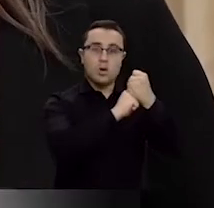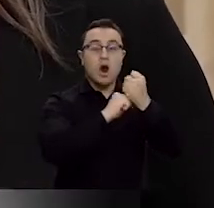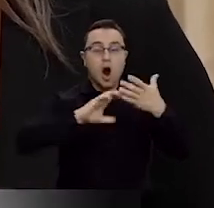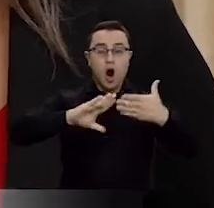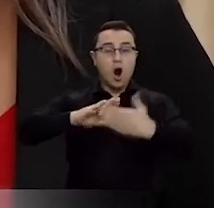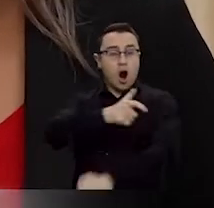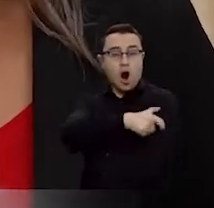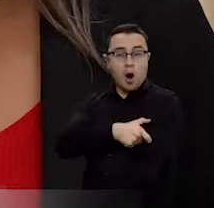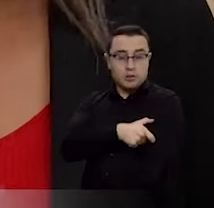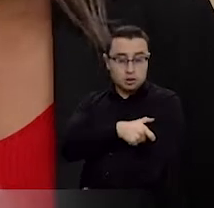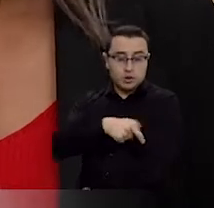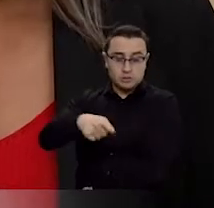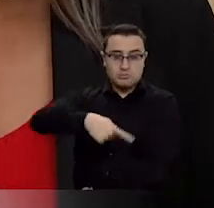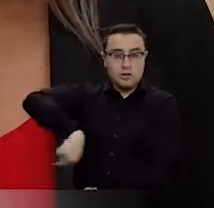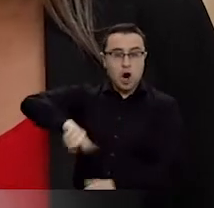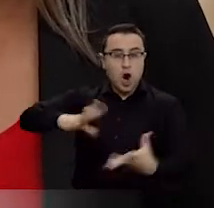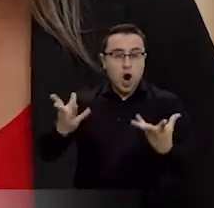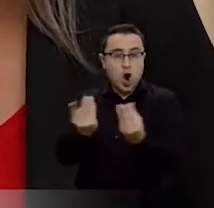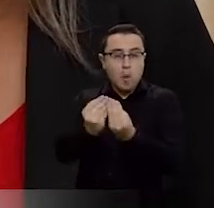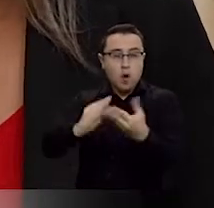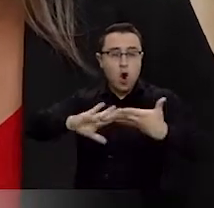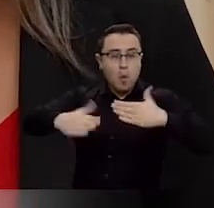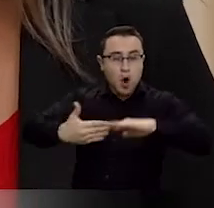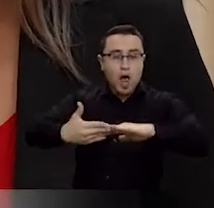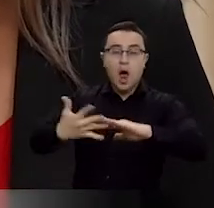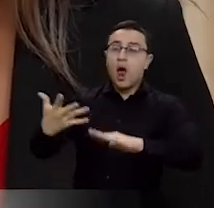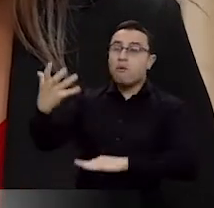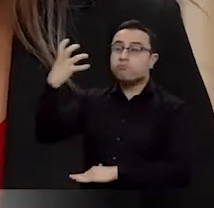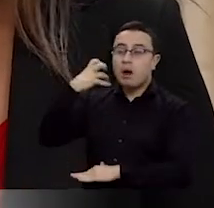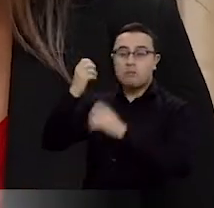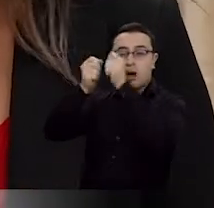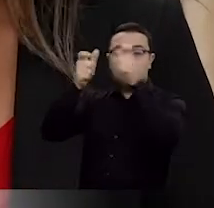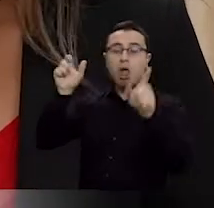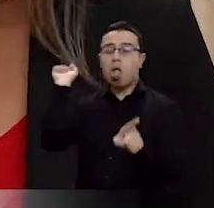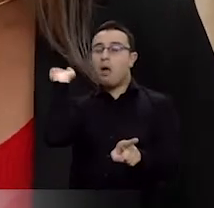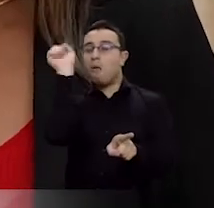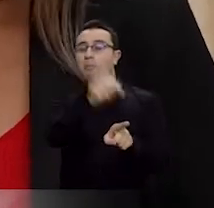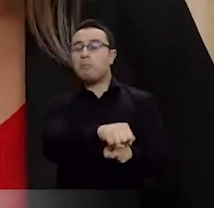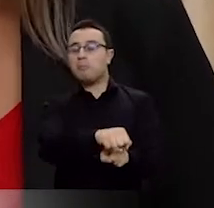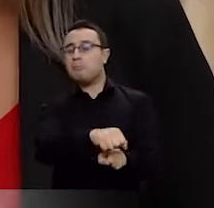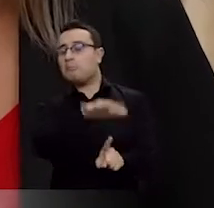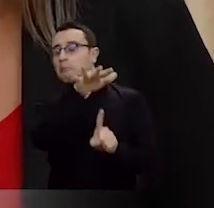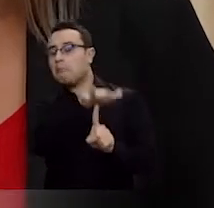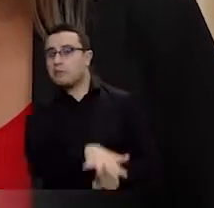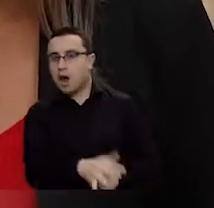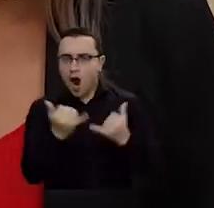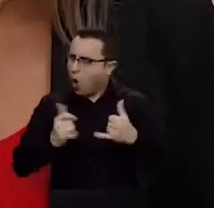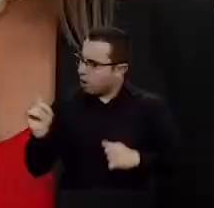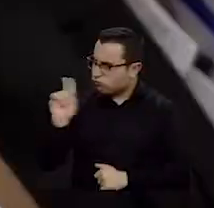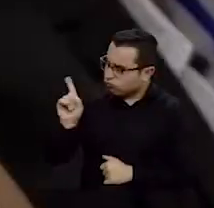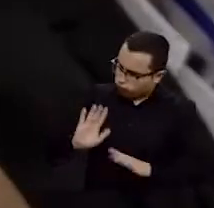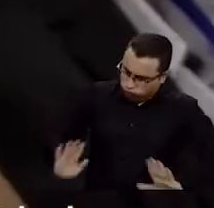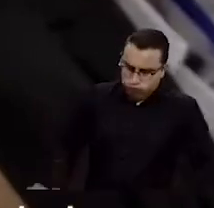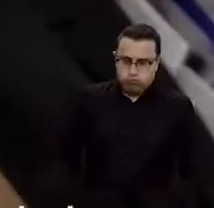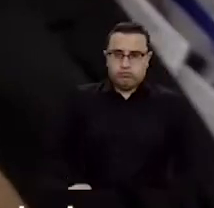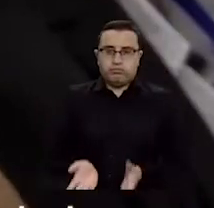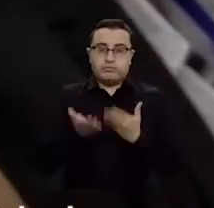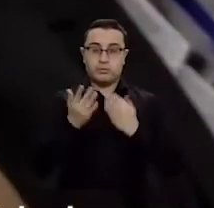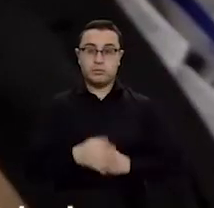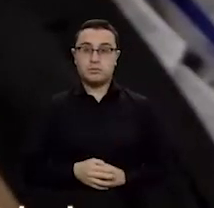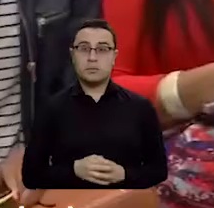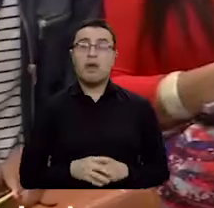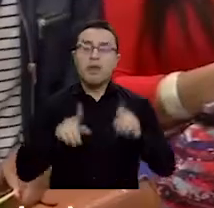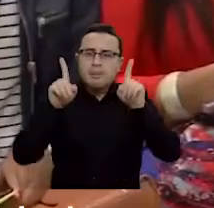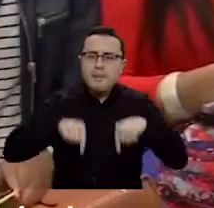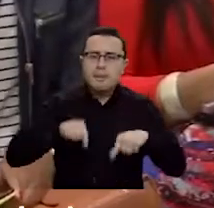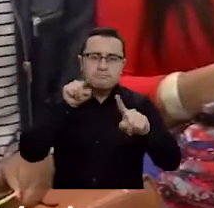estas comisiones que históricamente han sido abandonadas por el Estado o descuidadas. También se propende